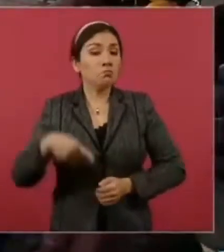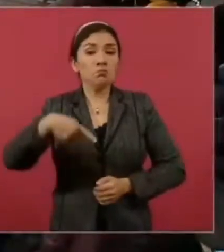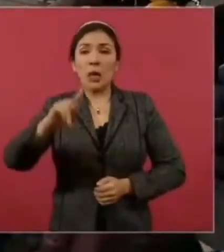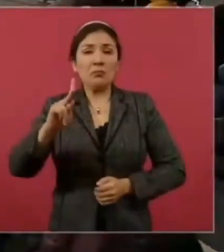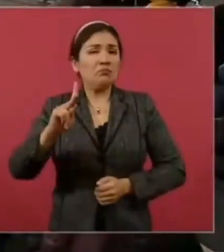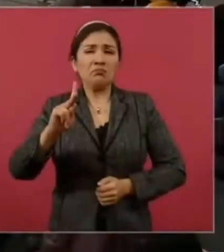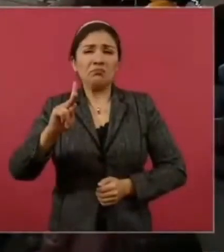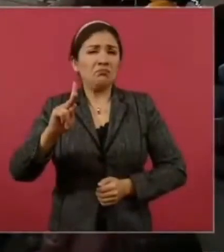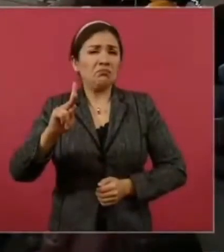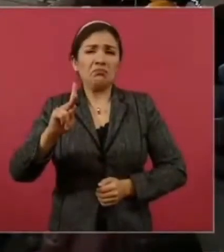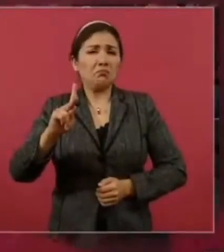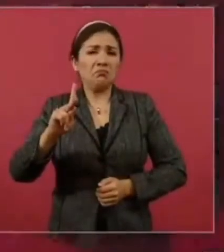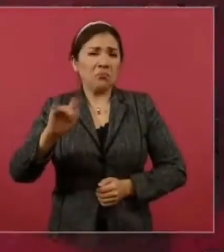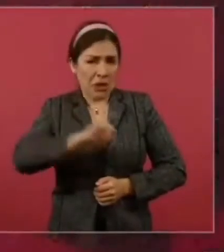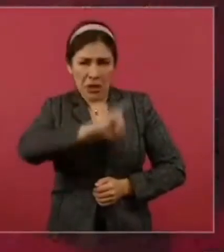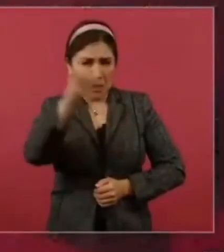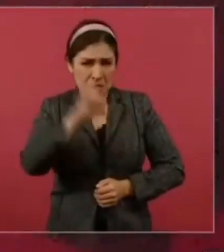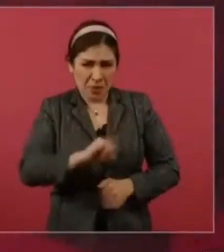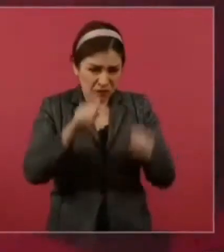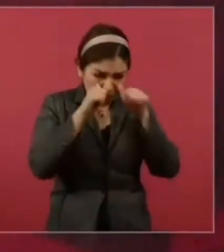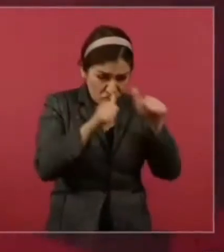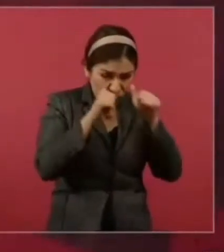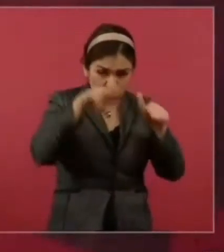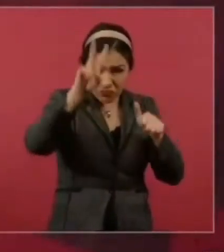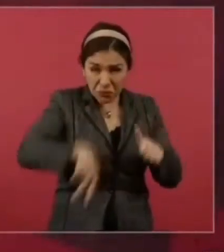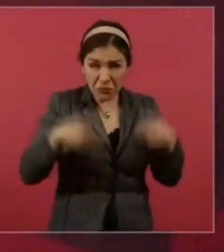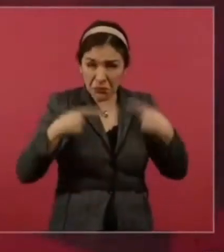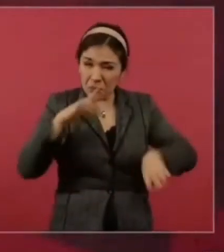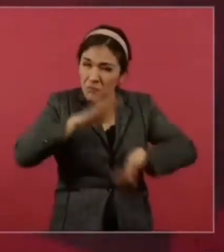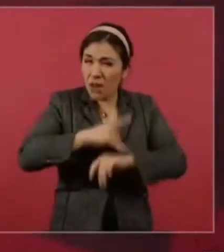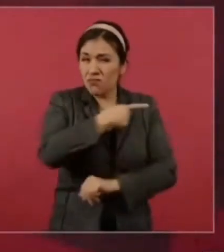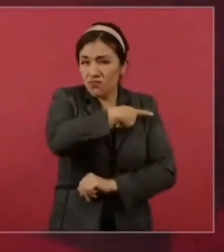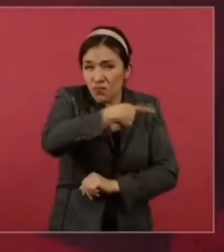Nunca se atendió a los más pobres.